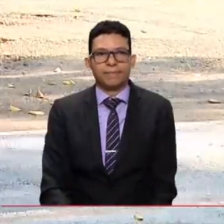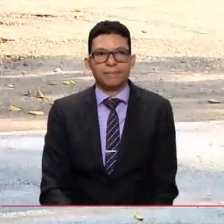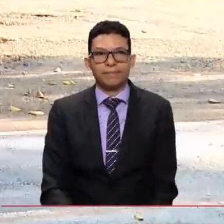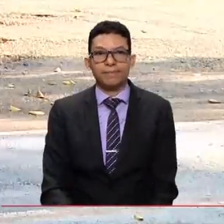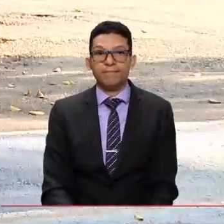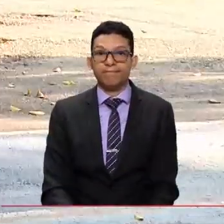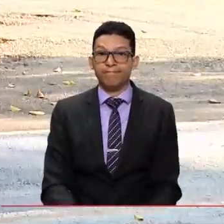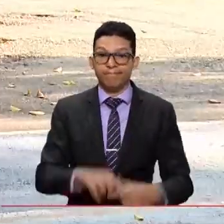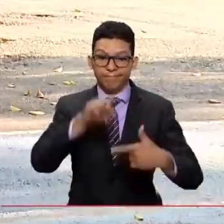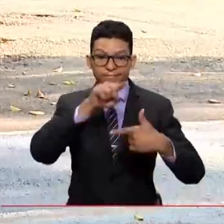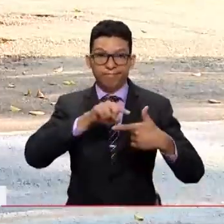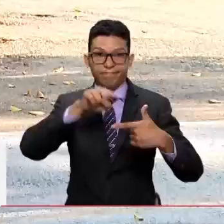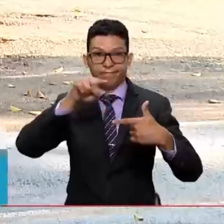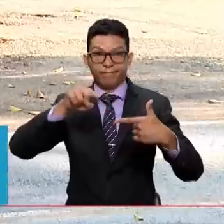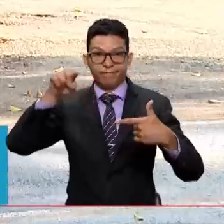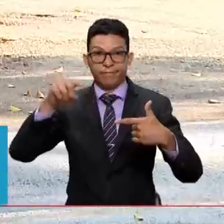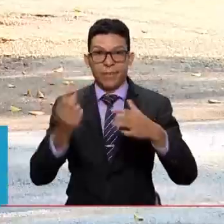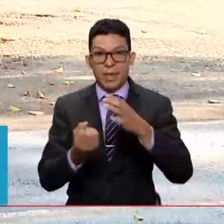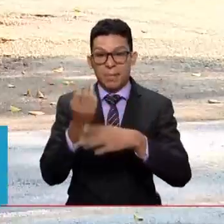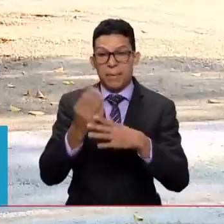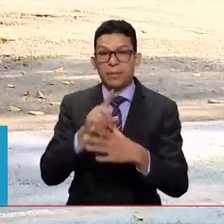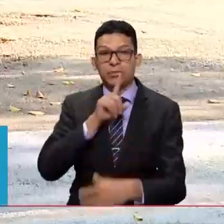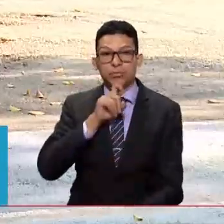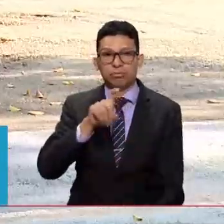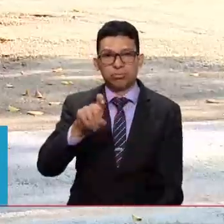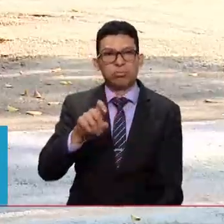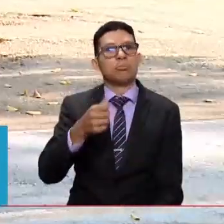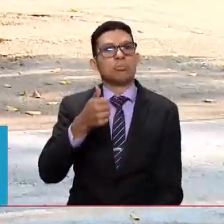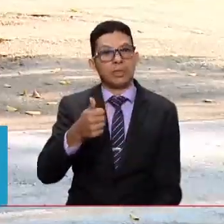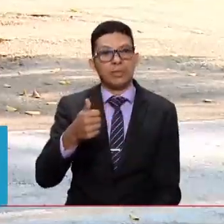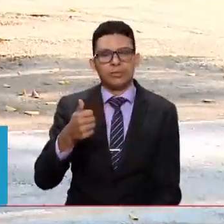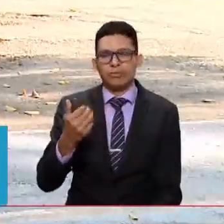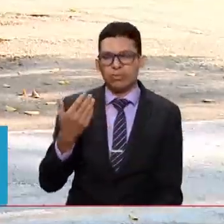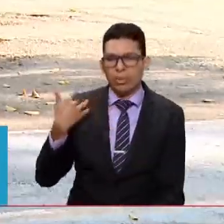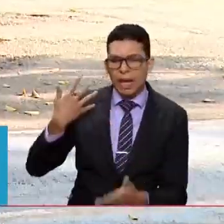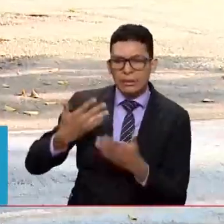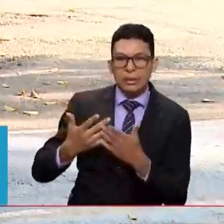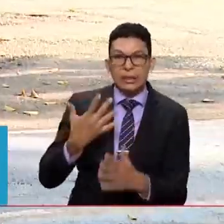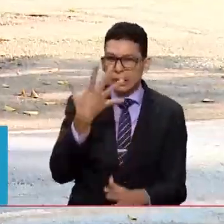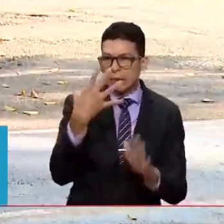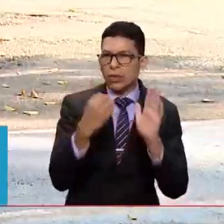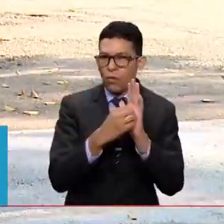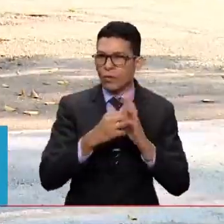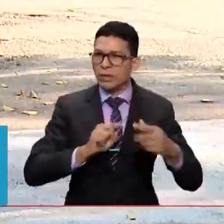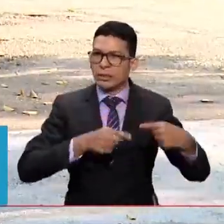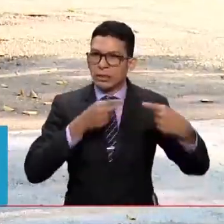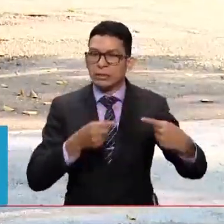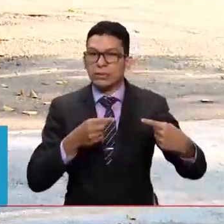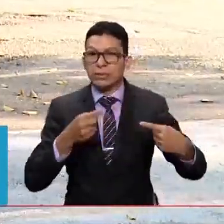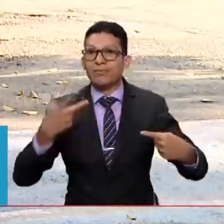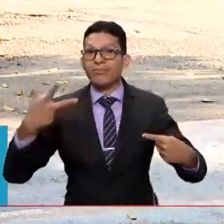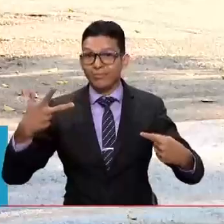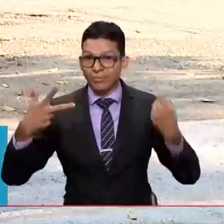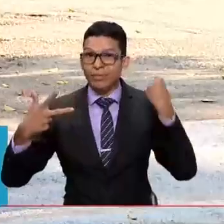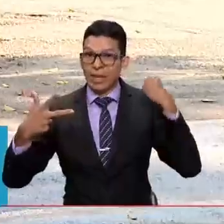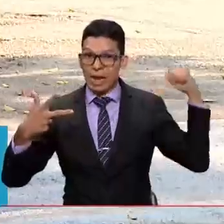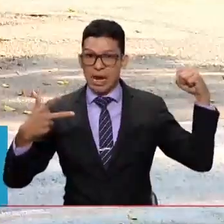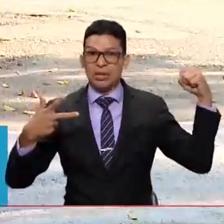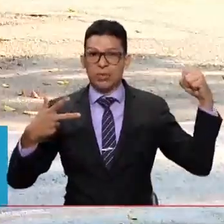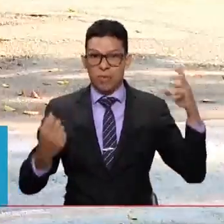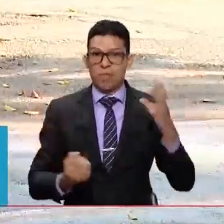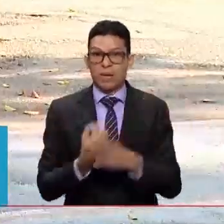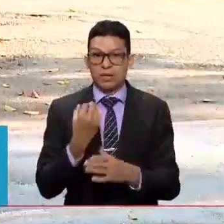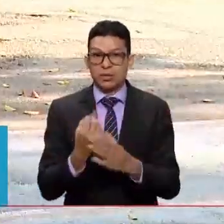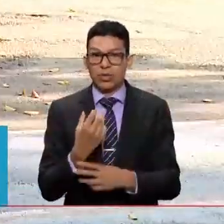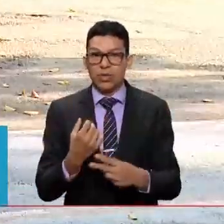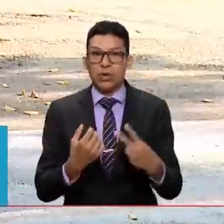Las estadísticas del Deportivo Pasto frente al Bucaramanga son muy buenas. De los últimos 5 enfrentamientos, 3 han sido victorias para el elenco volcánico,